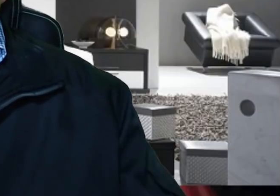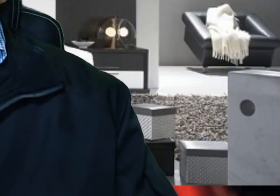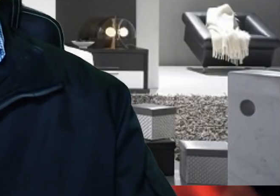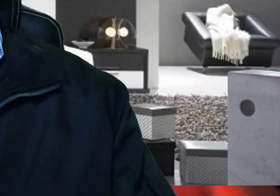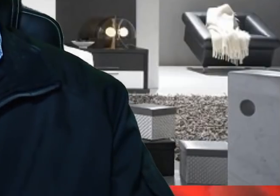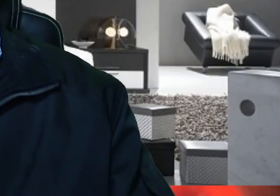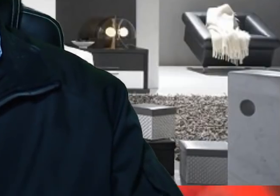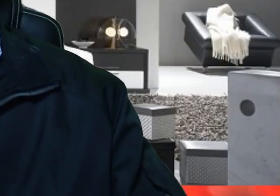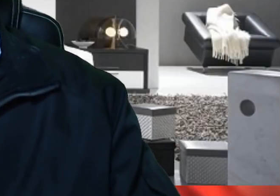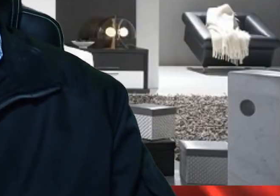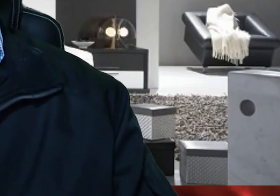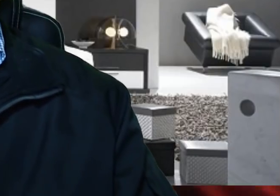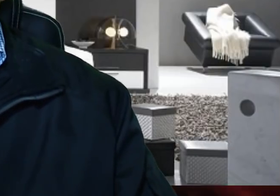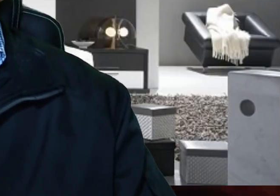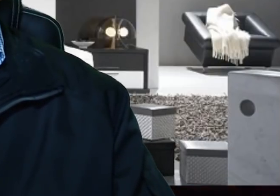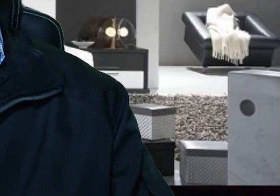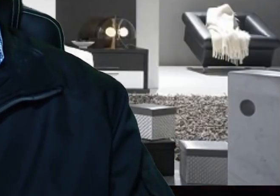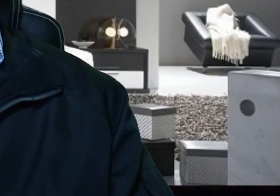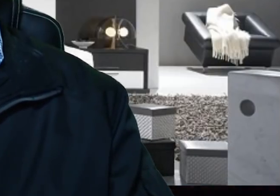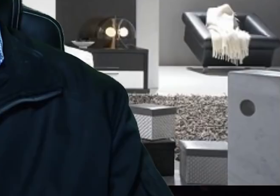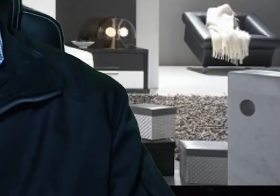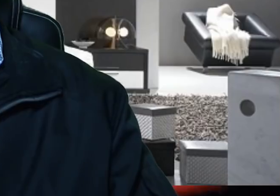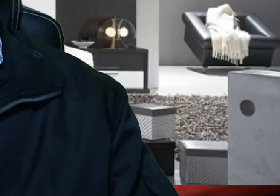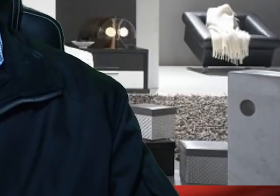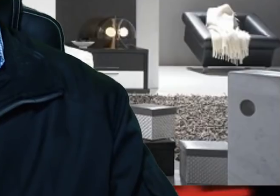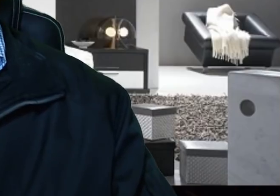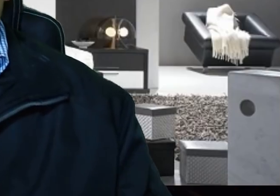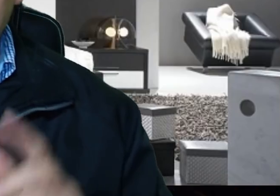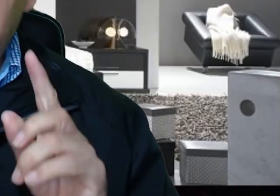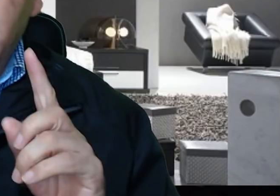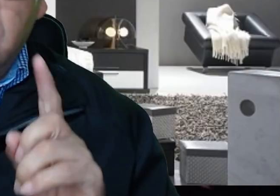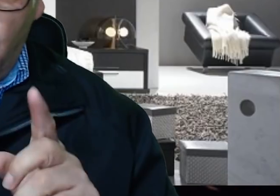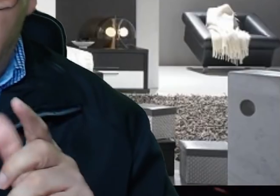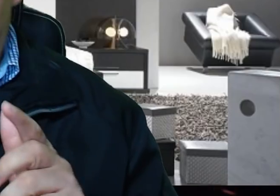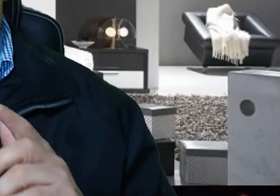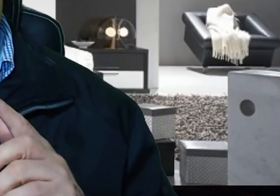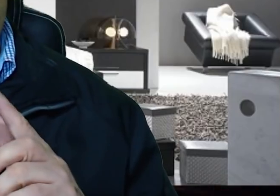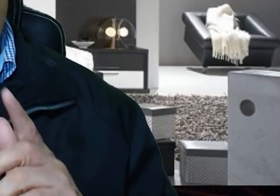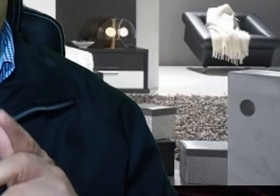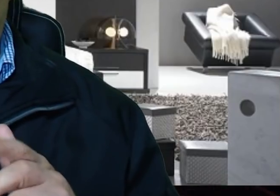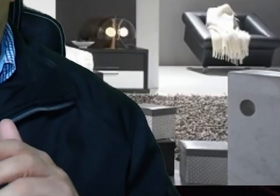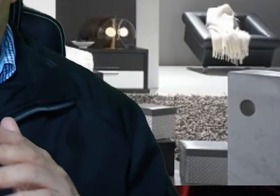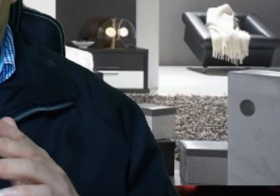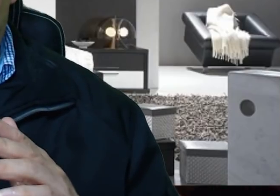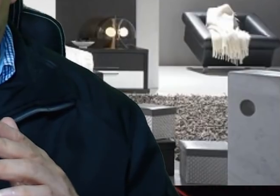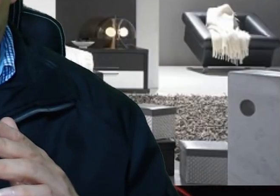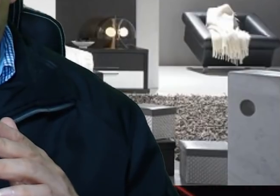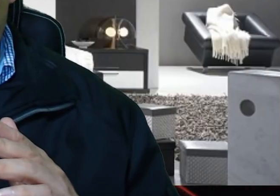Yo estoy aquí para defender los intereses de los mexicanos. Así le responde el presidente López